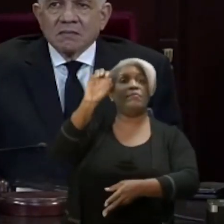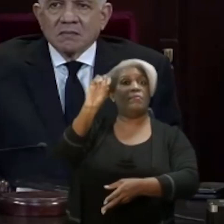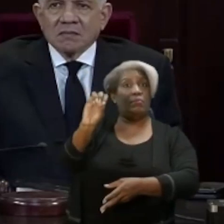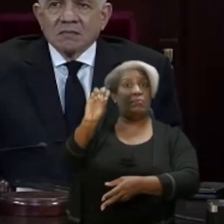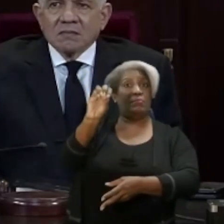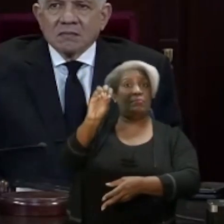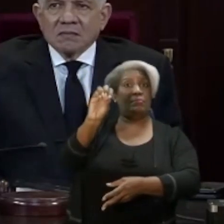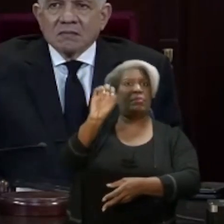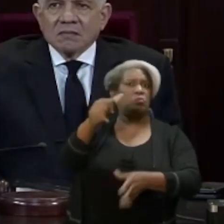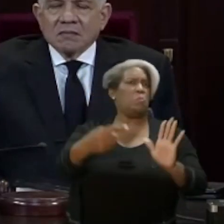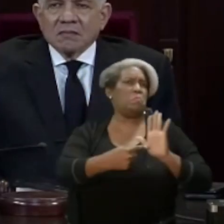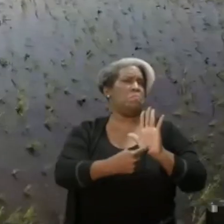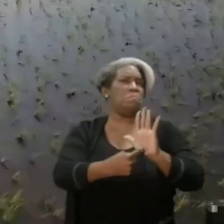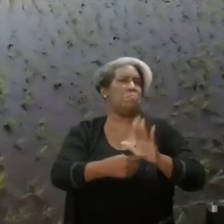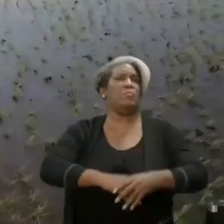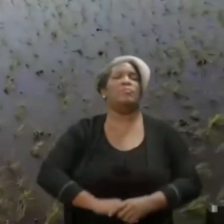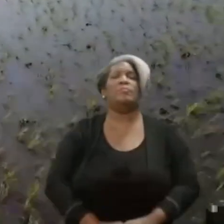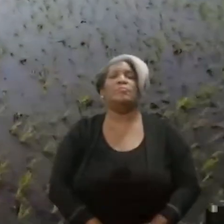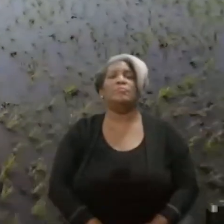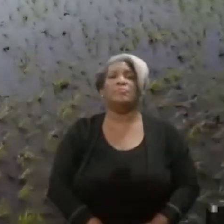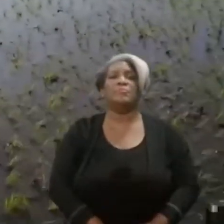manera de ejemplo,